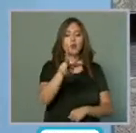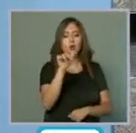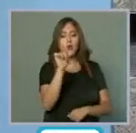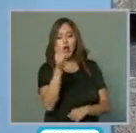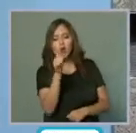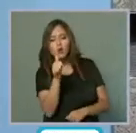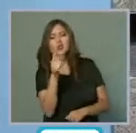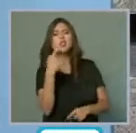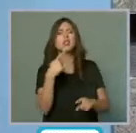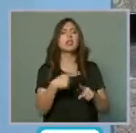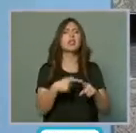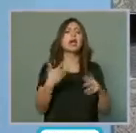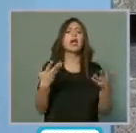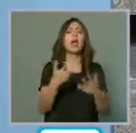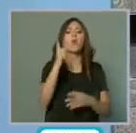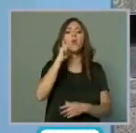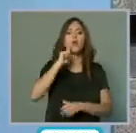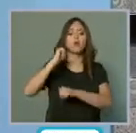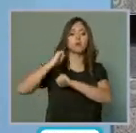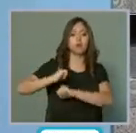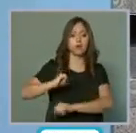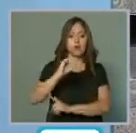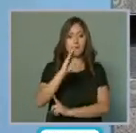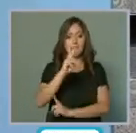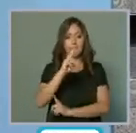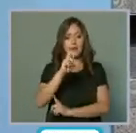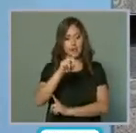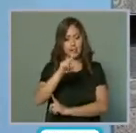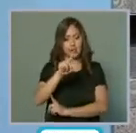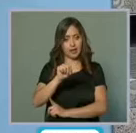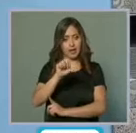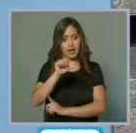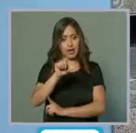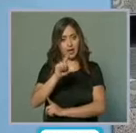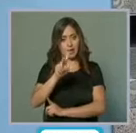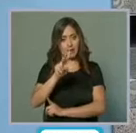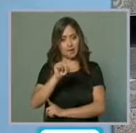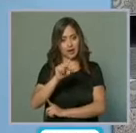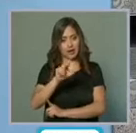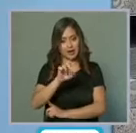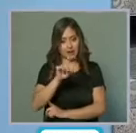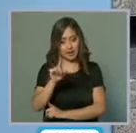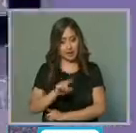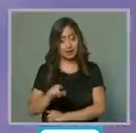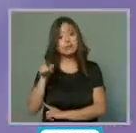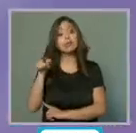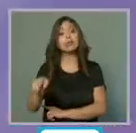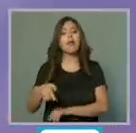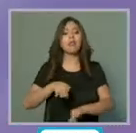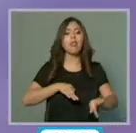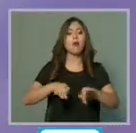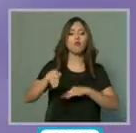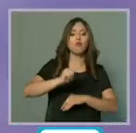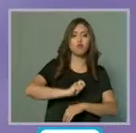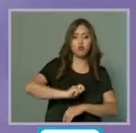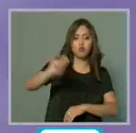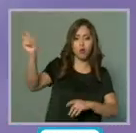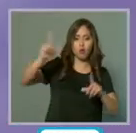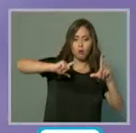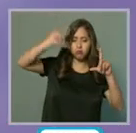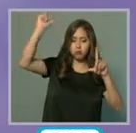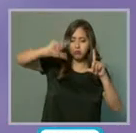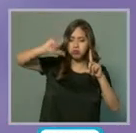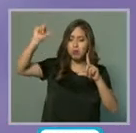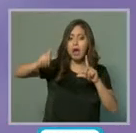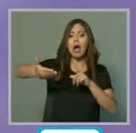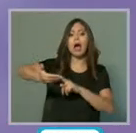está organizando Brenda Álvarez. Ella es una fotógrafa que se dedica profesionalmente a esto y que la habían invitado a